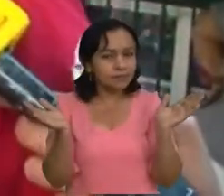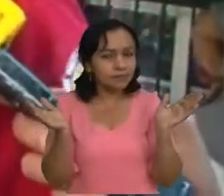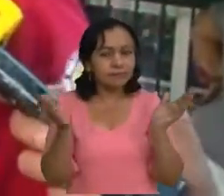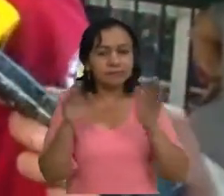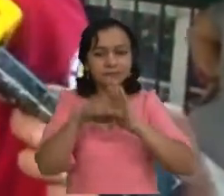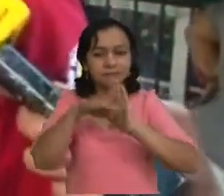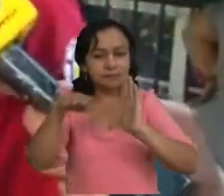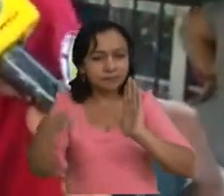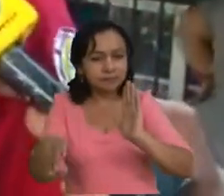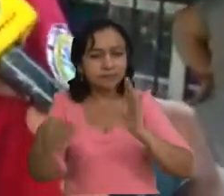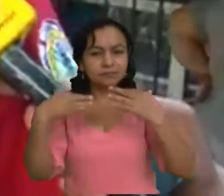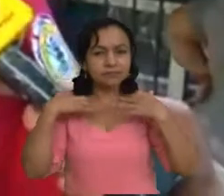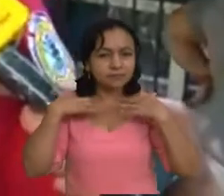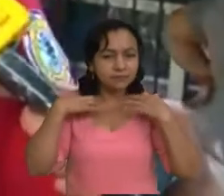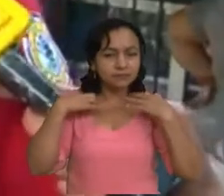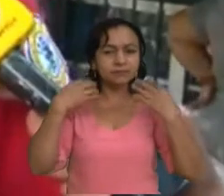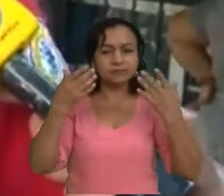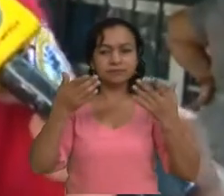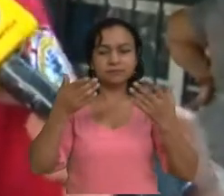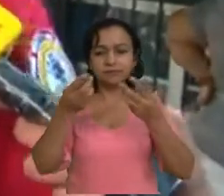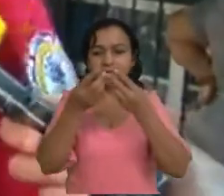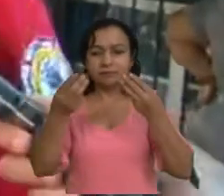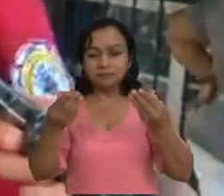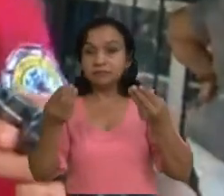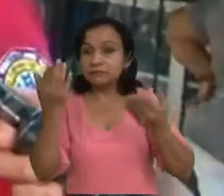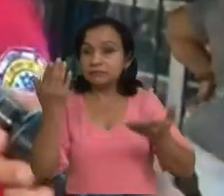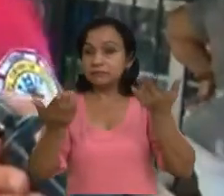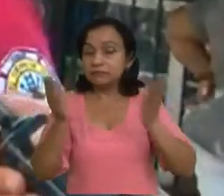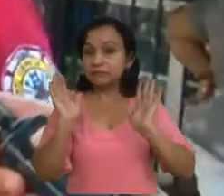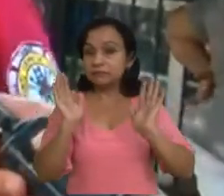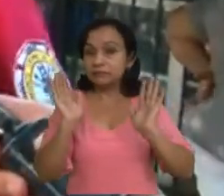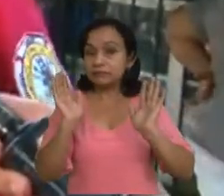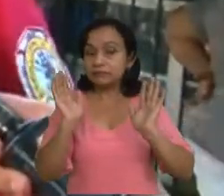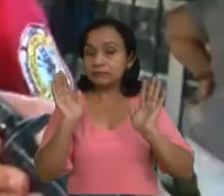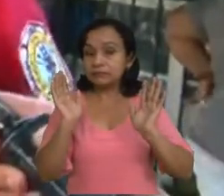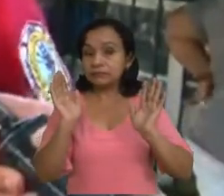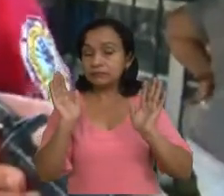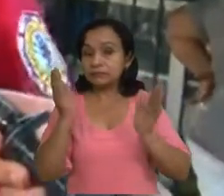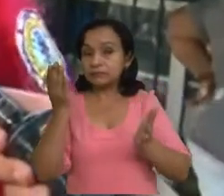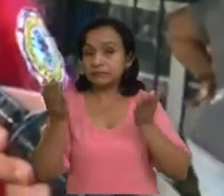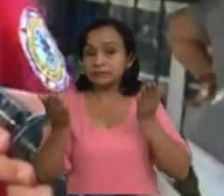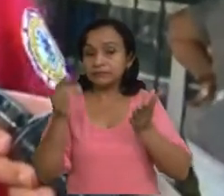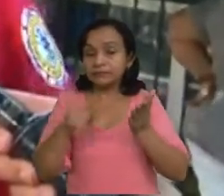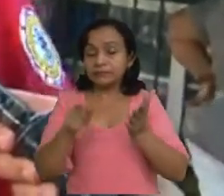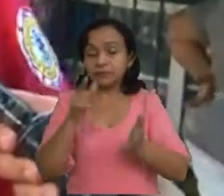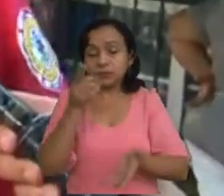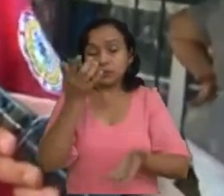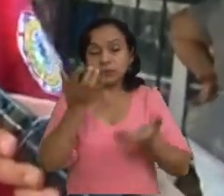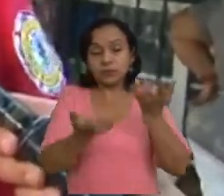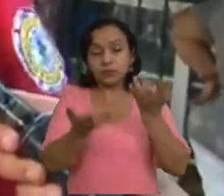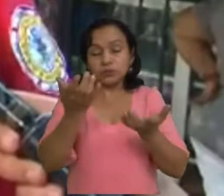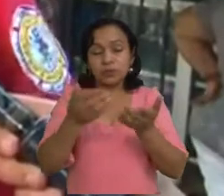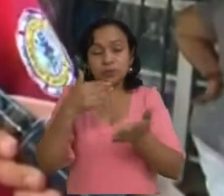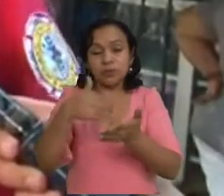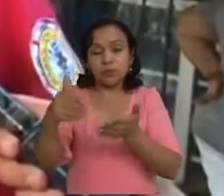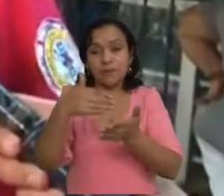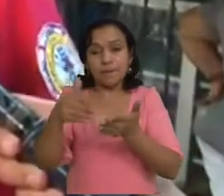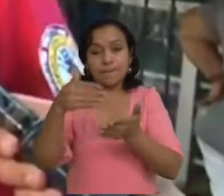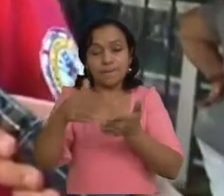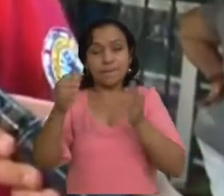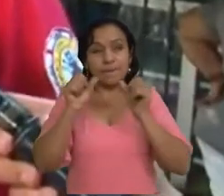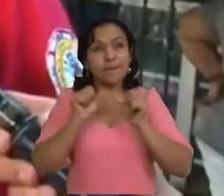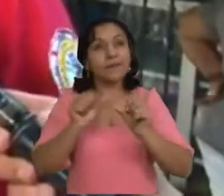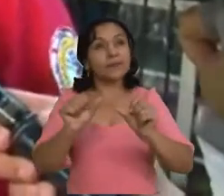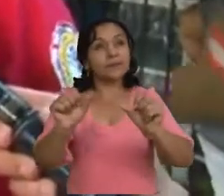Cama, ropa, material combustible, que obviamente al momento de darse un incendio es fácilmente que se pueda